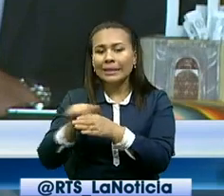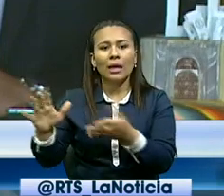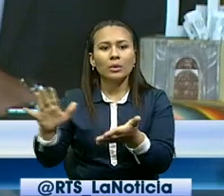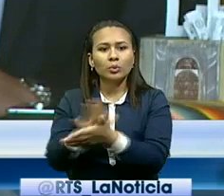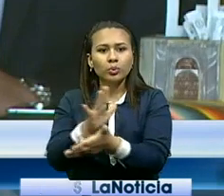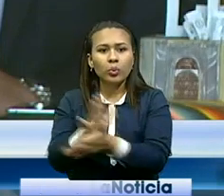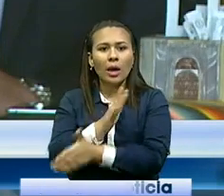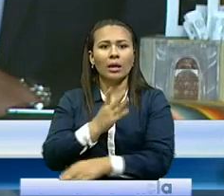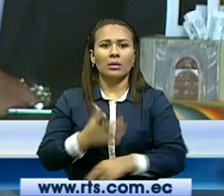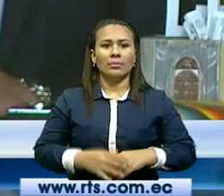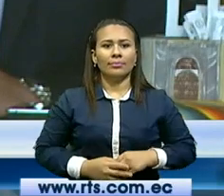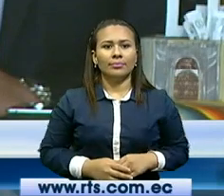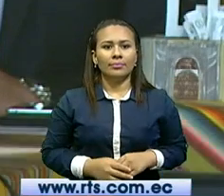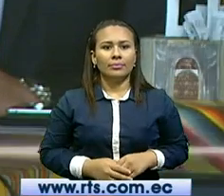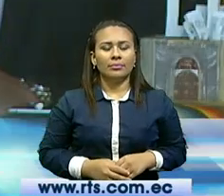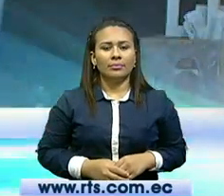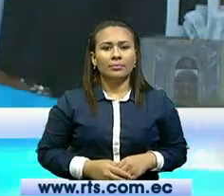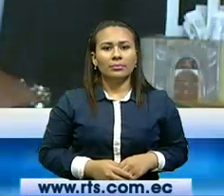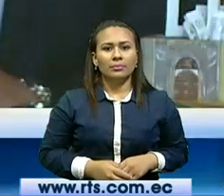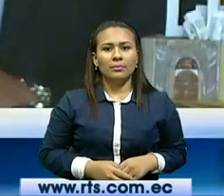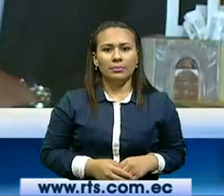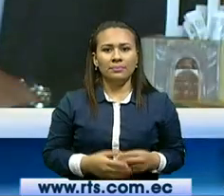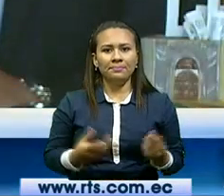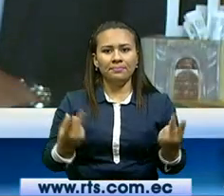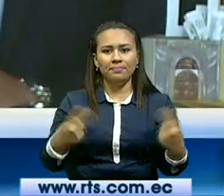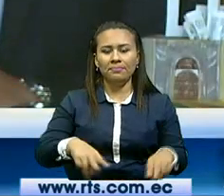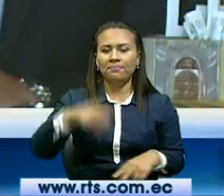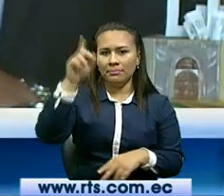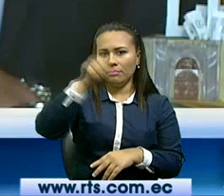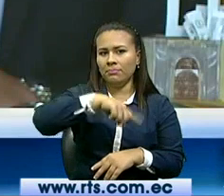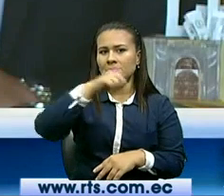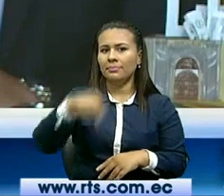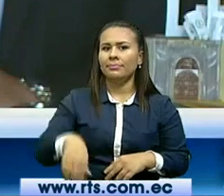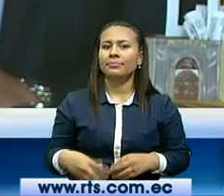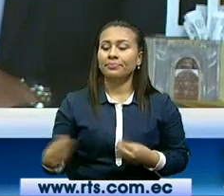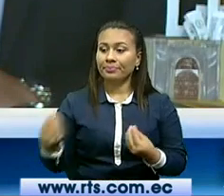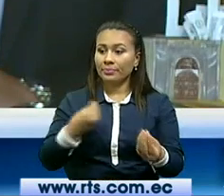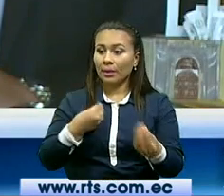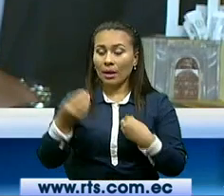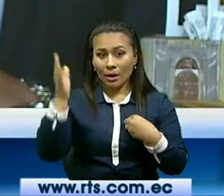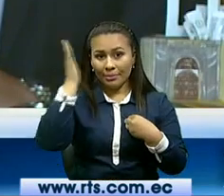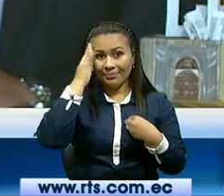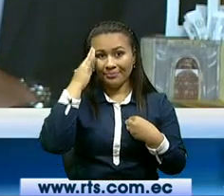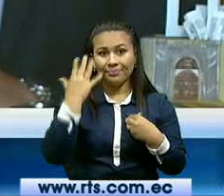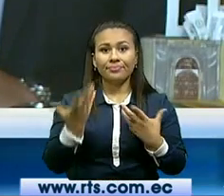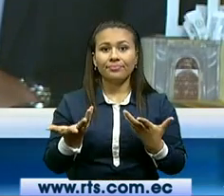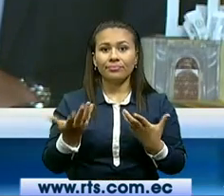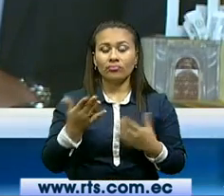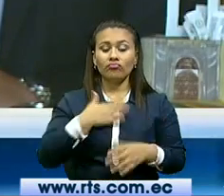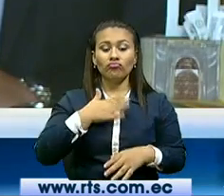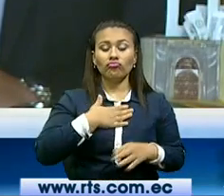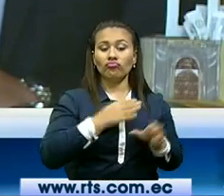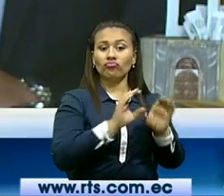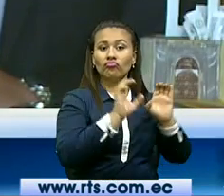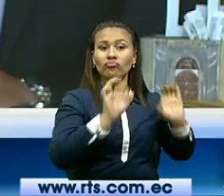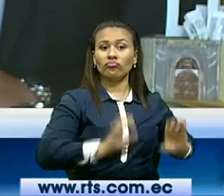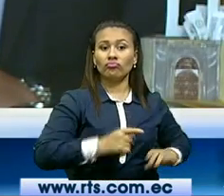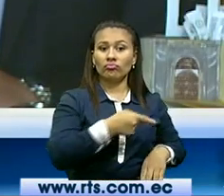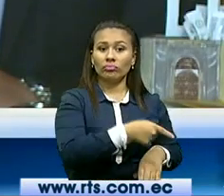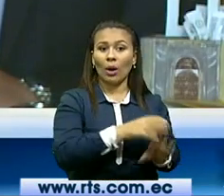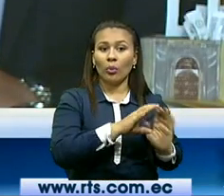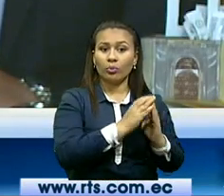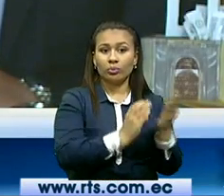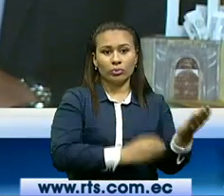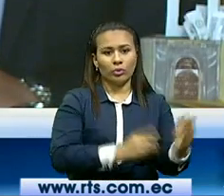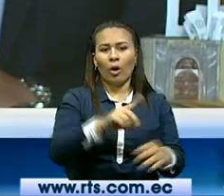y también regule los precios, de tal manera que no sean prohibitivos, y menos aún que se genere nuevamente un monopolio de que solo una empresa de esos cursos.